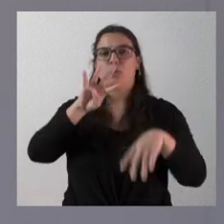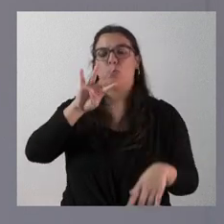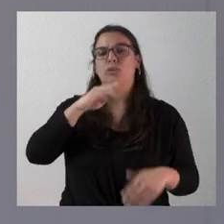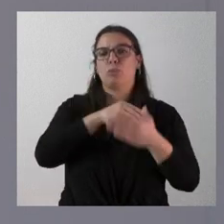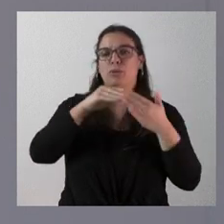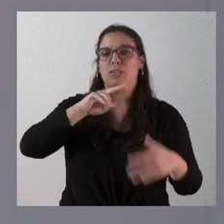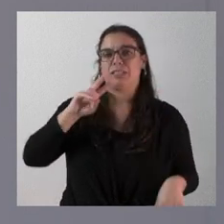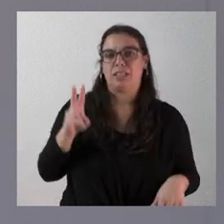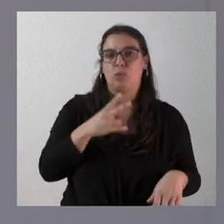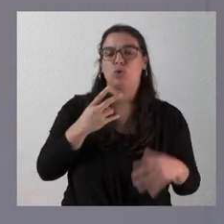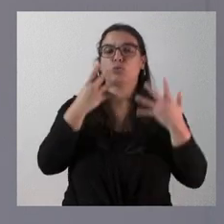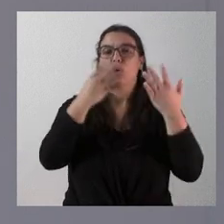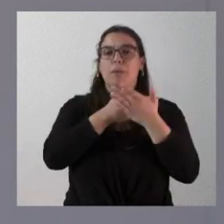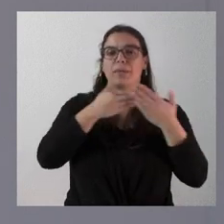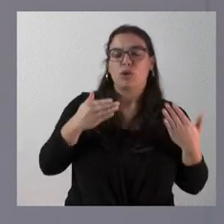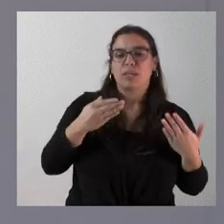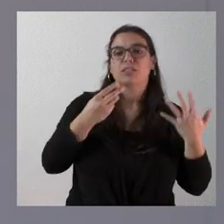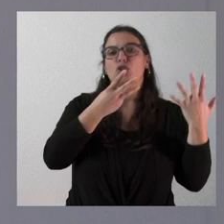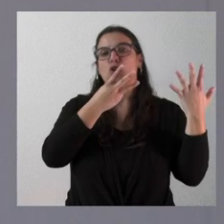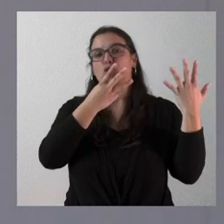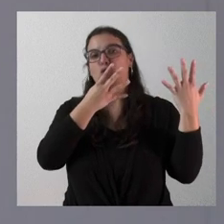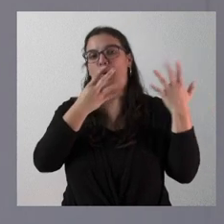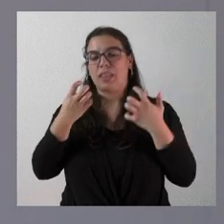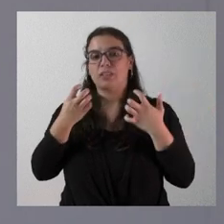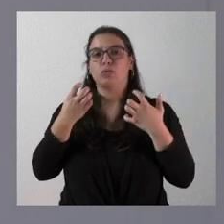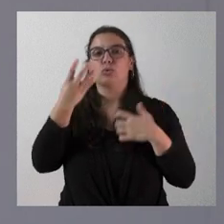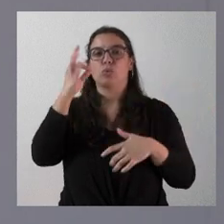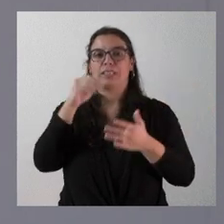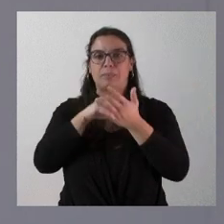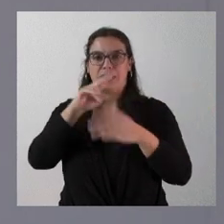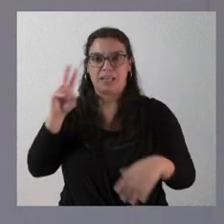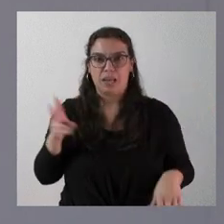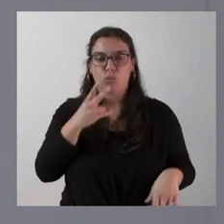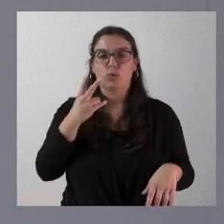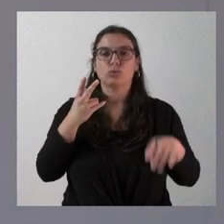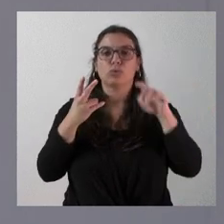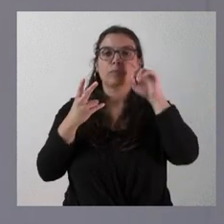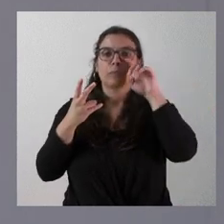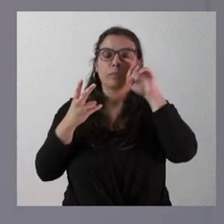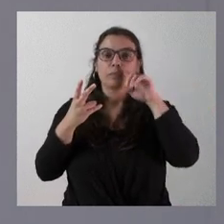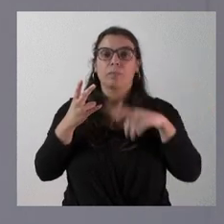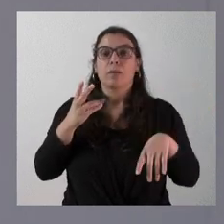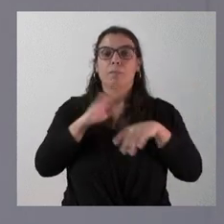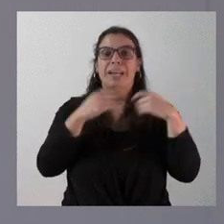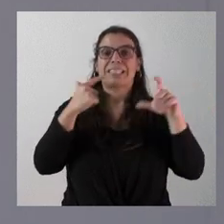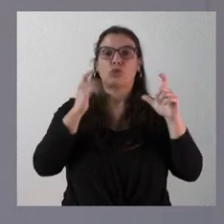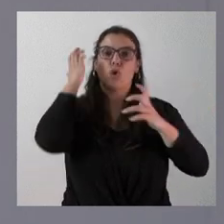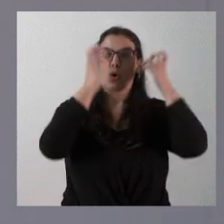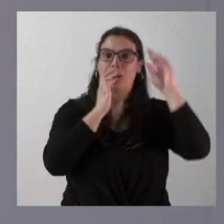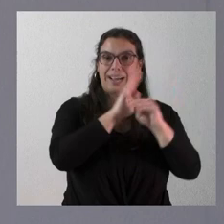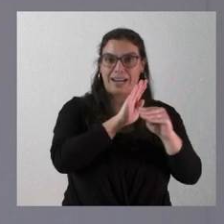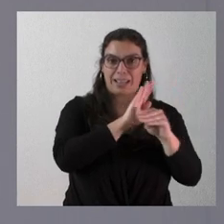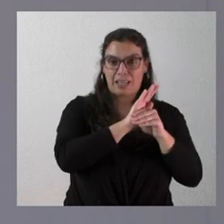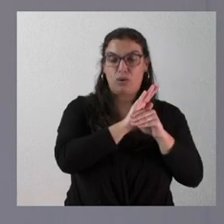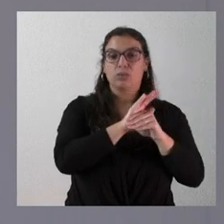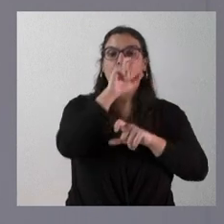de euros 9 millones 940.000 euros a el sector ganadero a diversos titulares